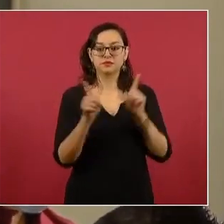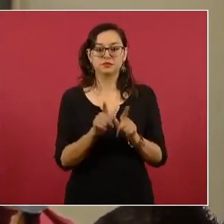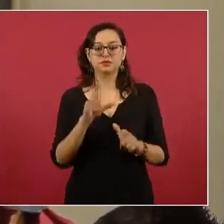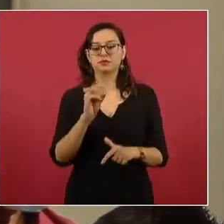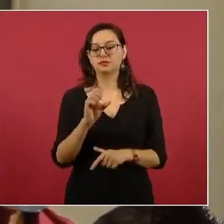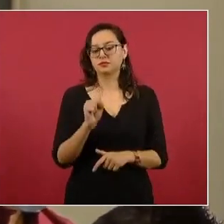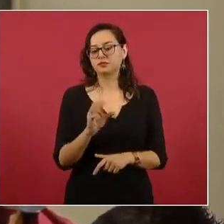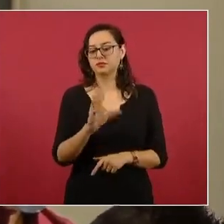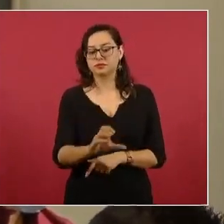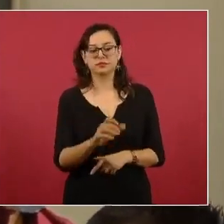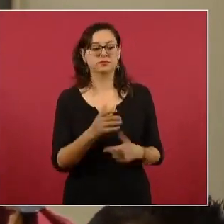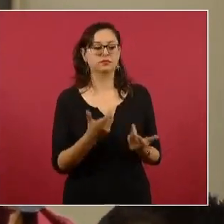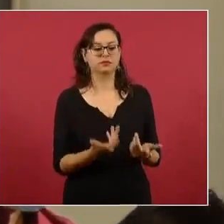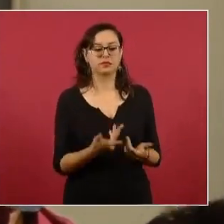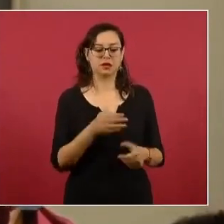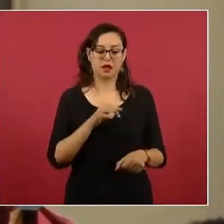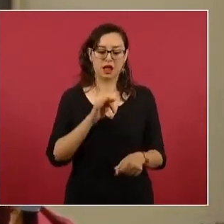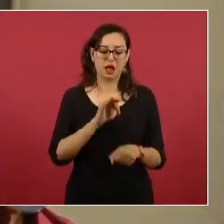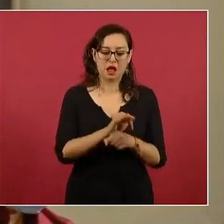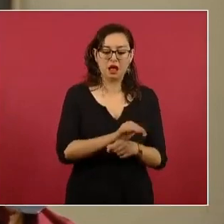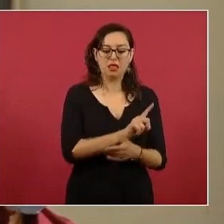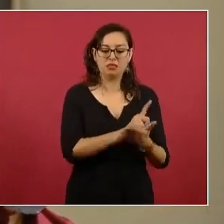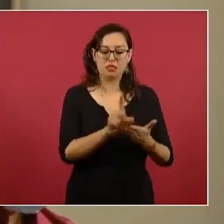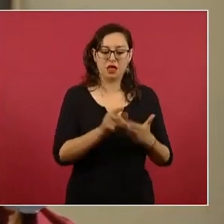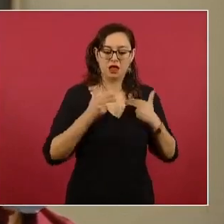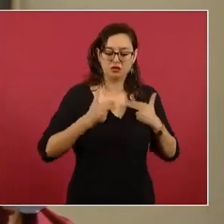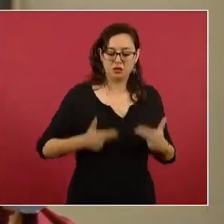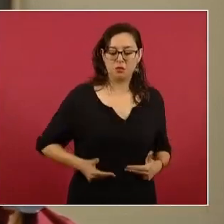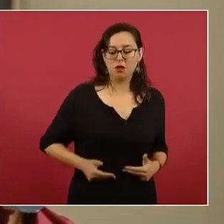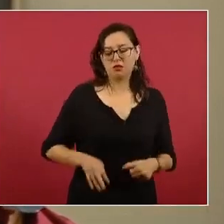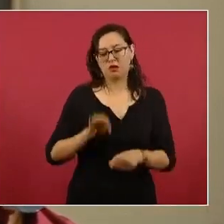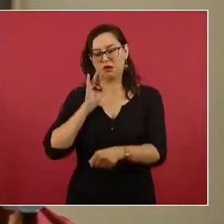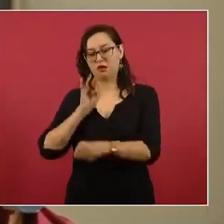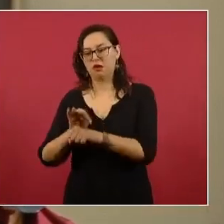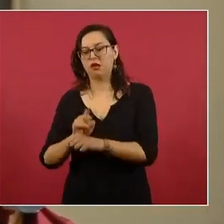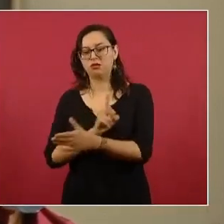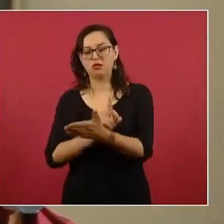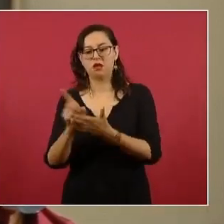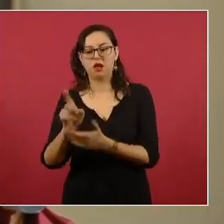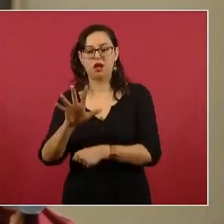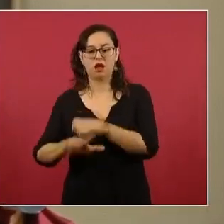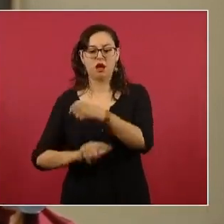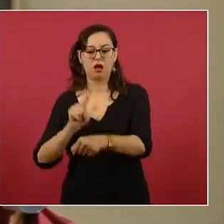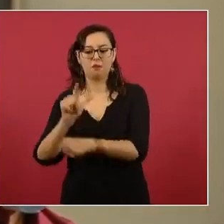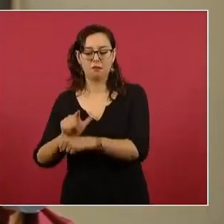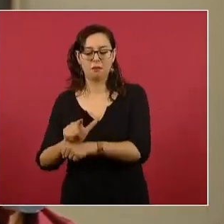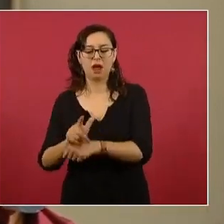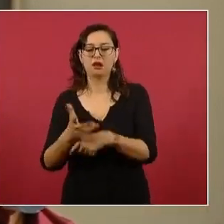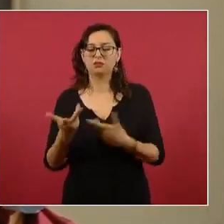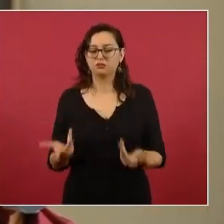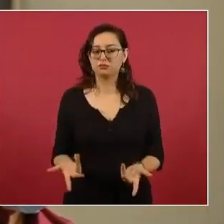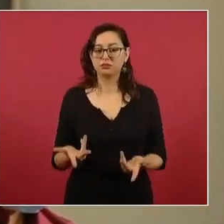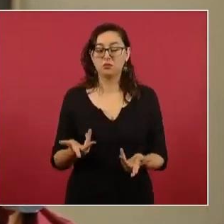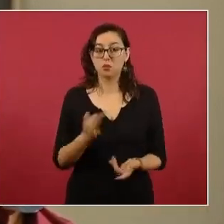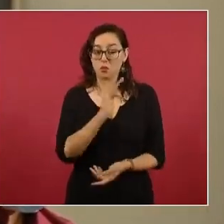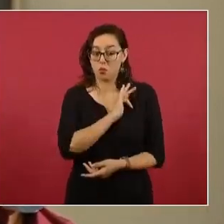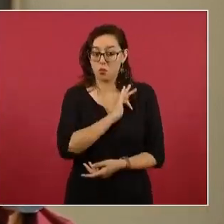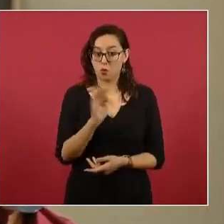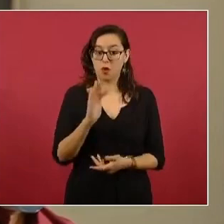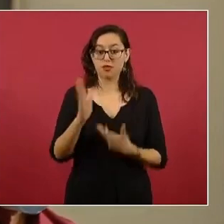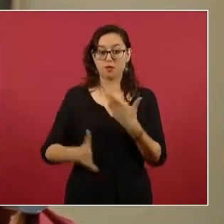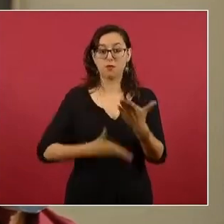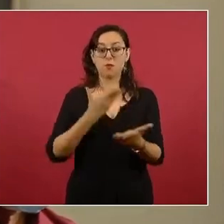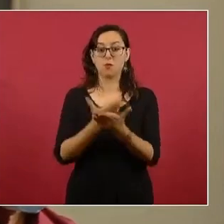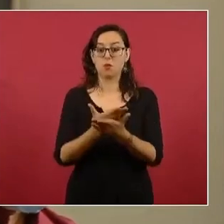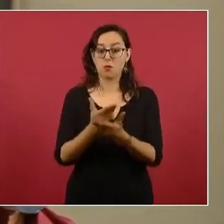civil que trabajan por los derechos humanos y los derechos de los animales, me han pedido, si es posible, entregarle próximamente una